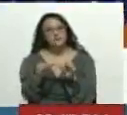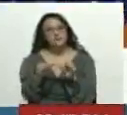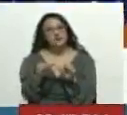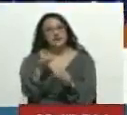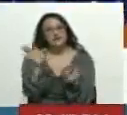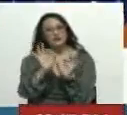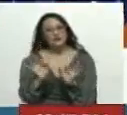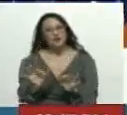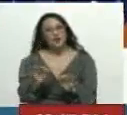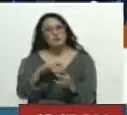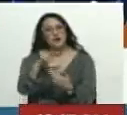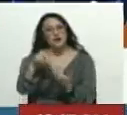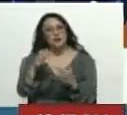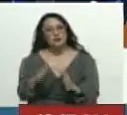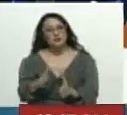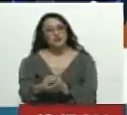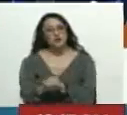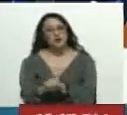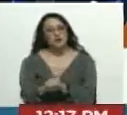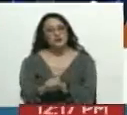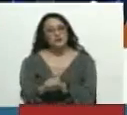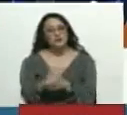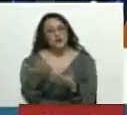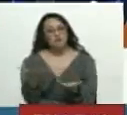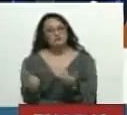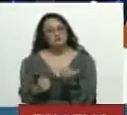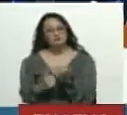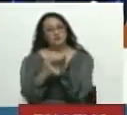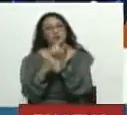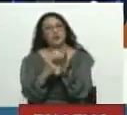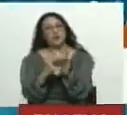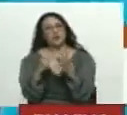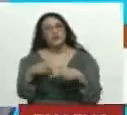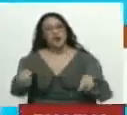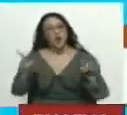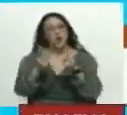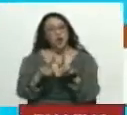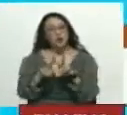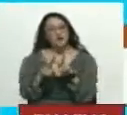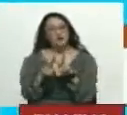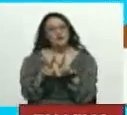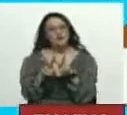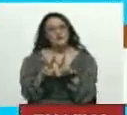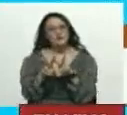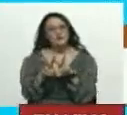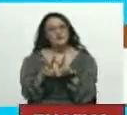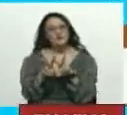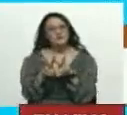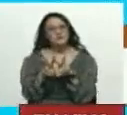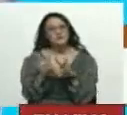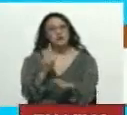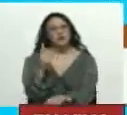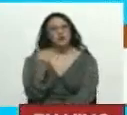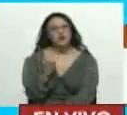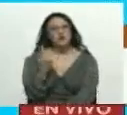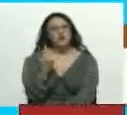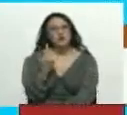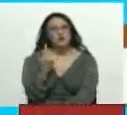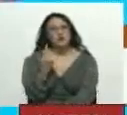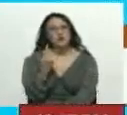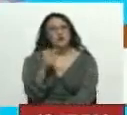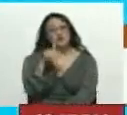Mística Revolucionaria para poder realzarla esos valores esos principios porque no tan solo se mueve el pueblo